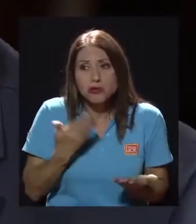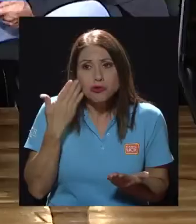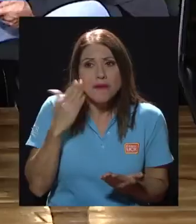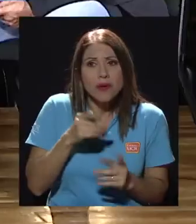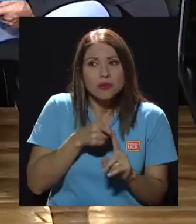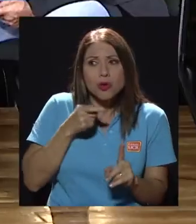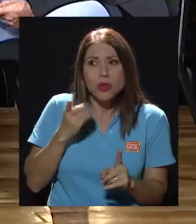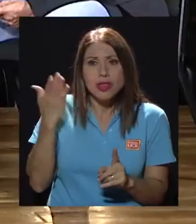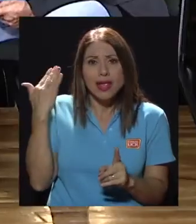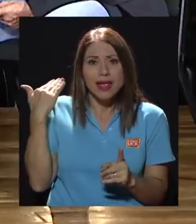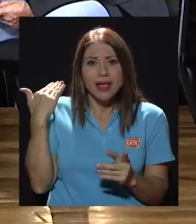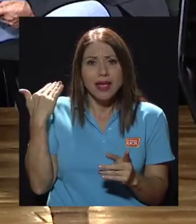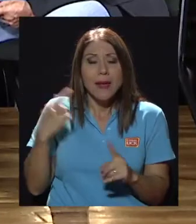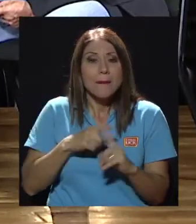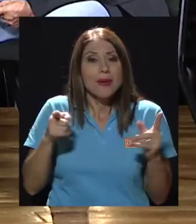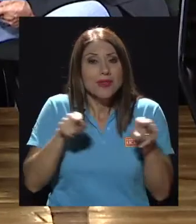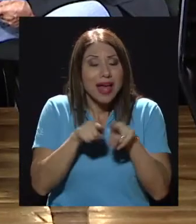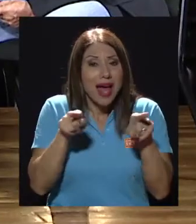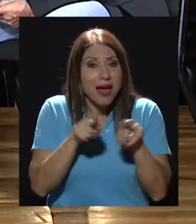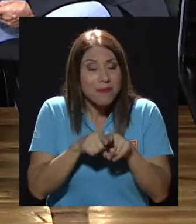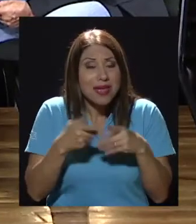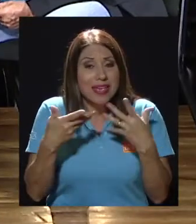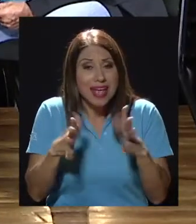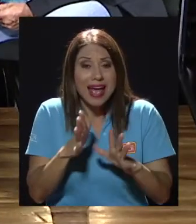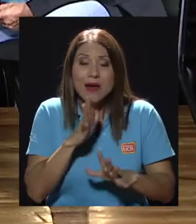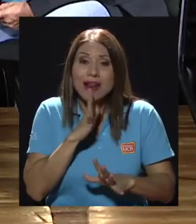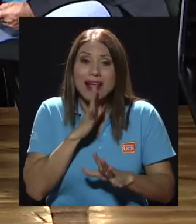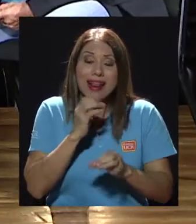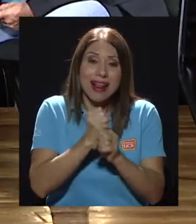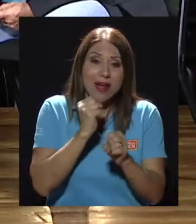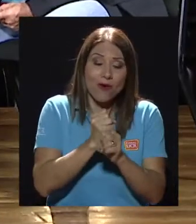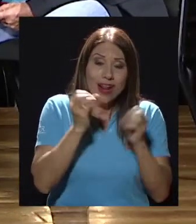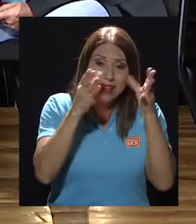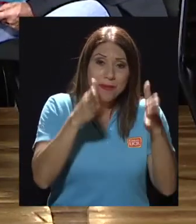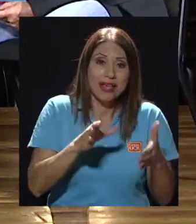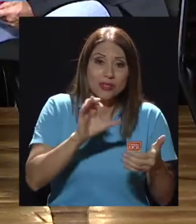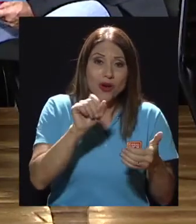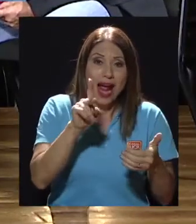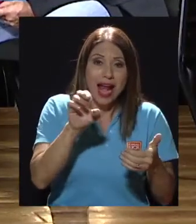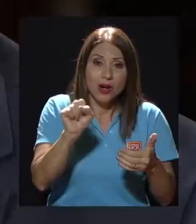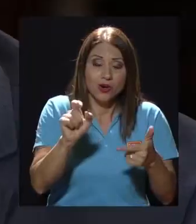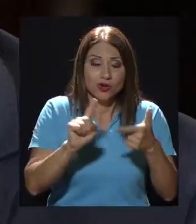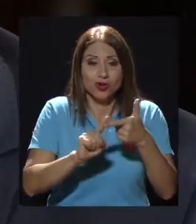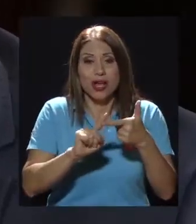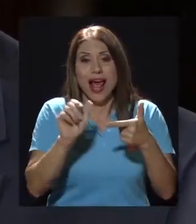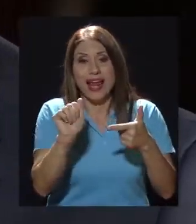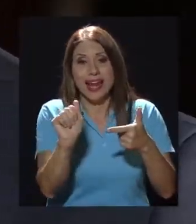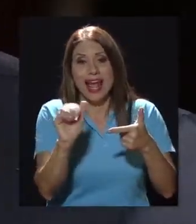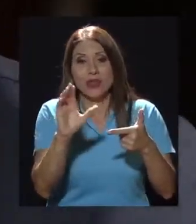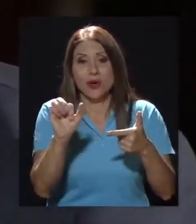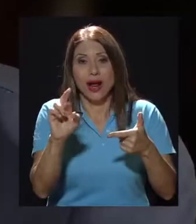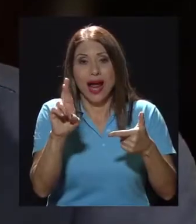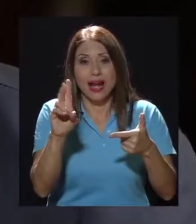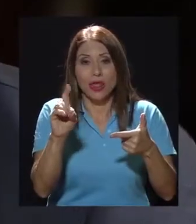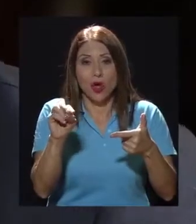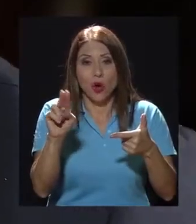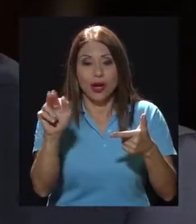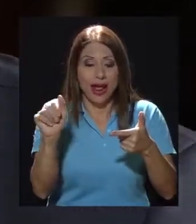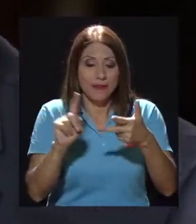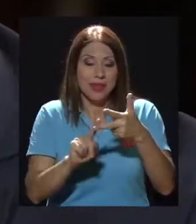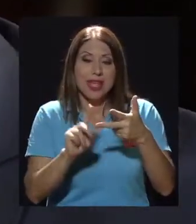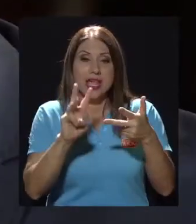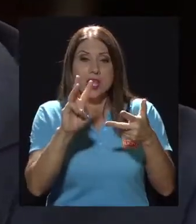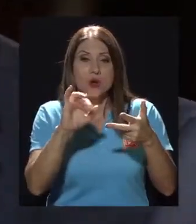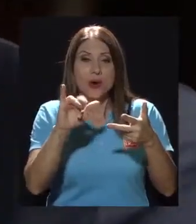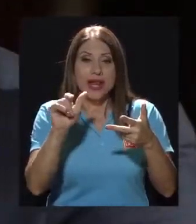maestro Carlos, que él podrá referirse también, la obra de Alejandro Cardona, un compositor activo muy importante, y se me está quedando la